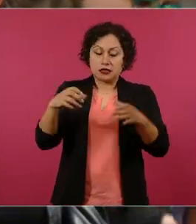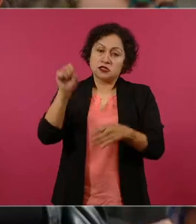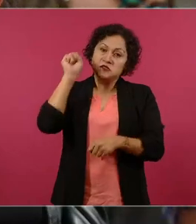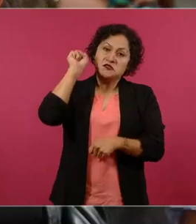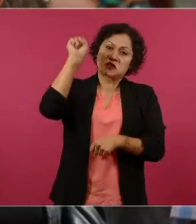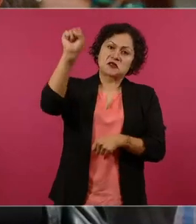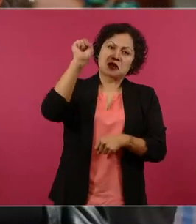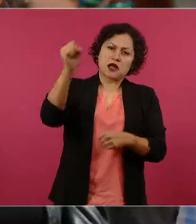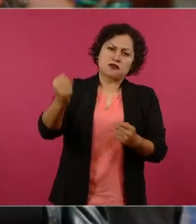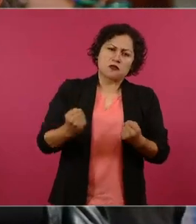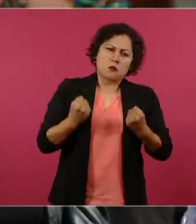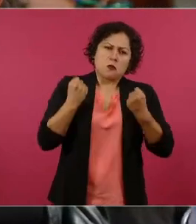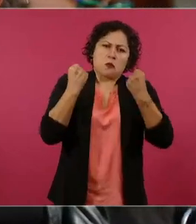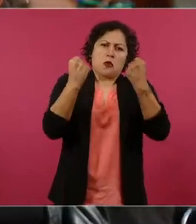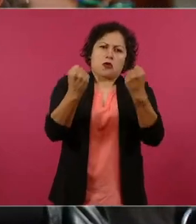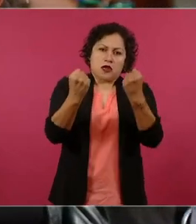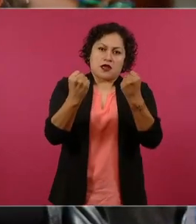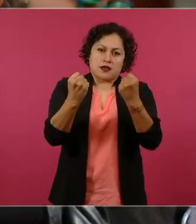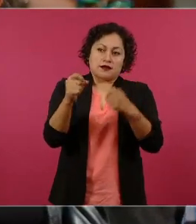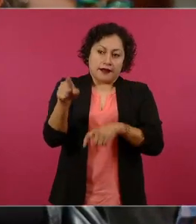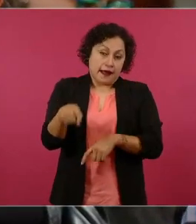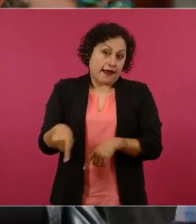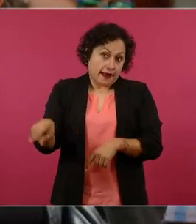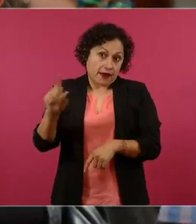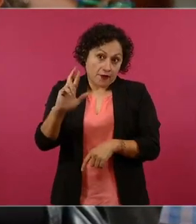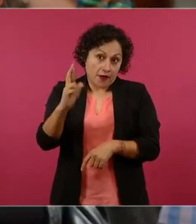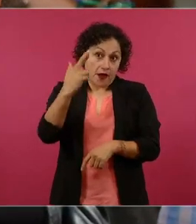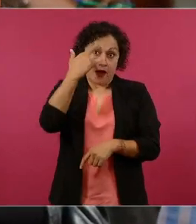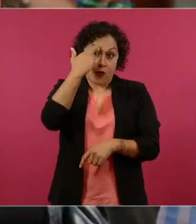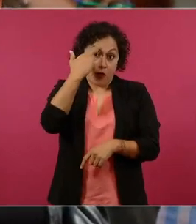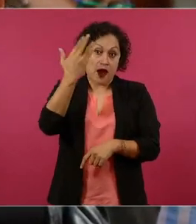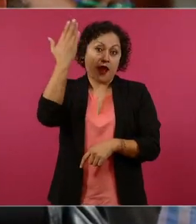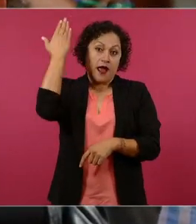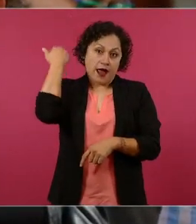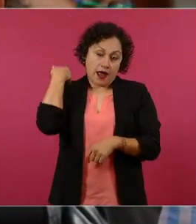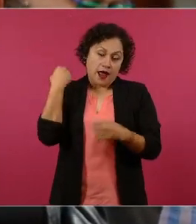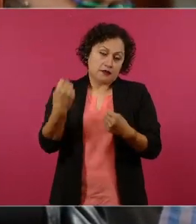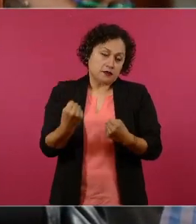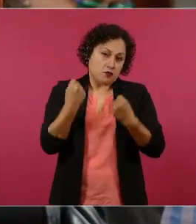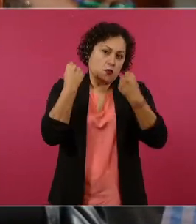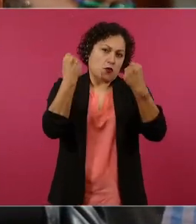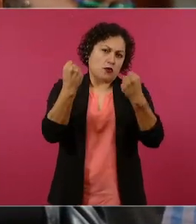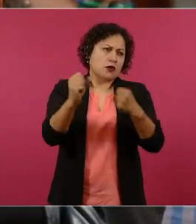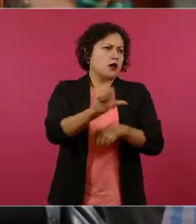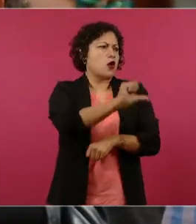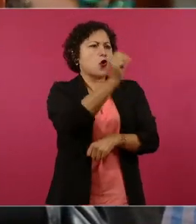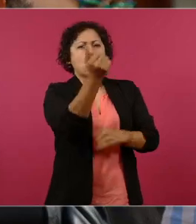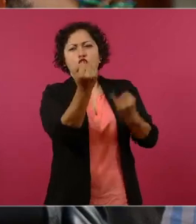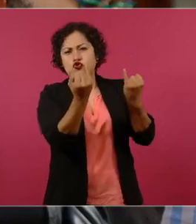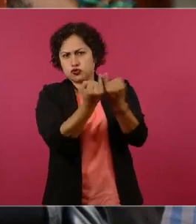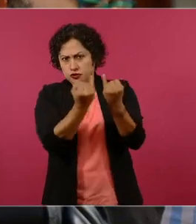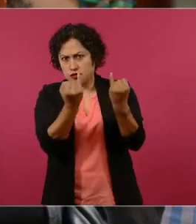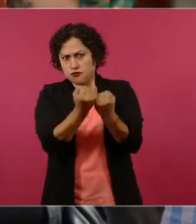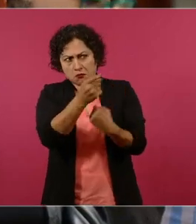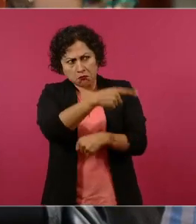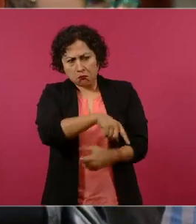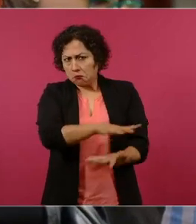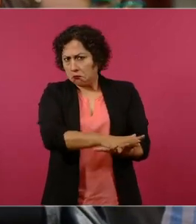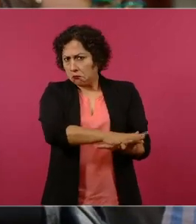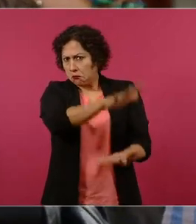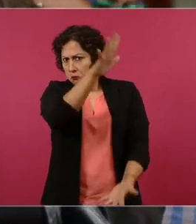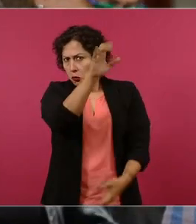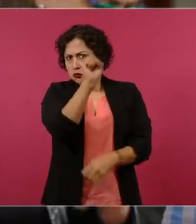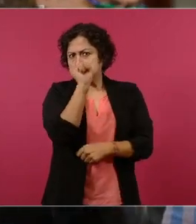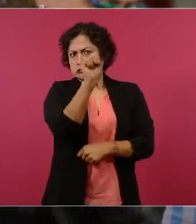estaban en el poder porque era un sindicato muy poderoso como todos los sindicatos como la mayoría de los sindicatos que